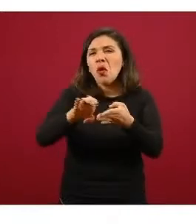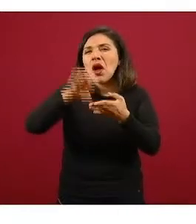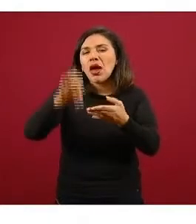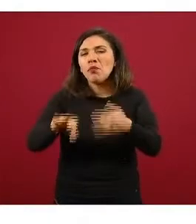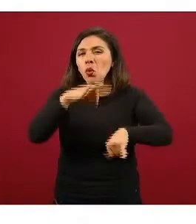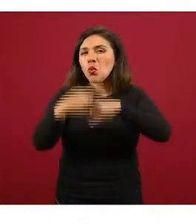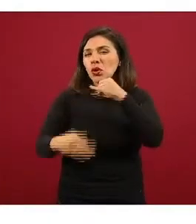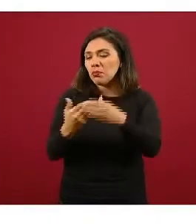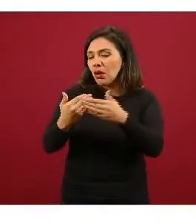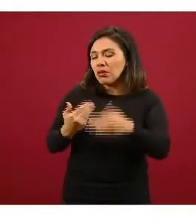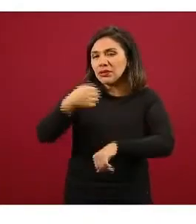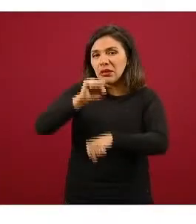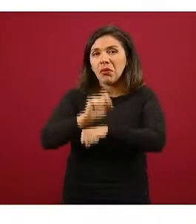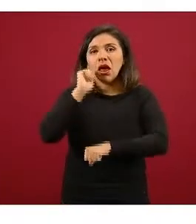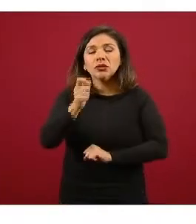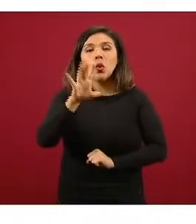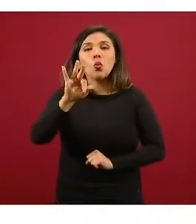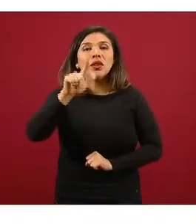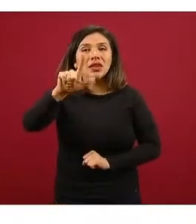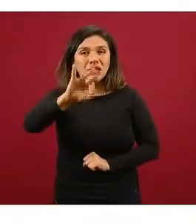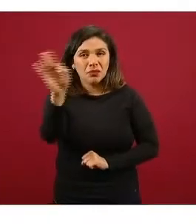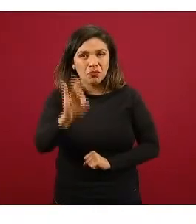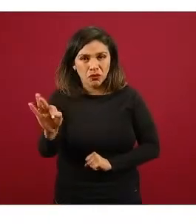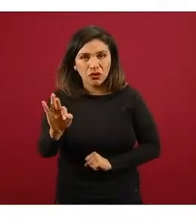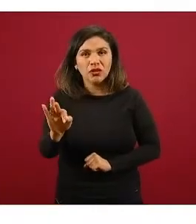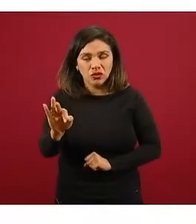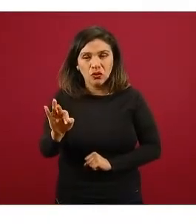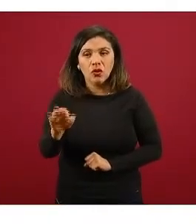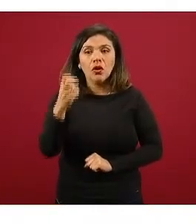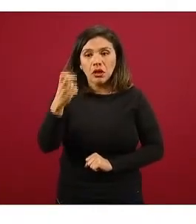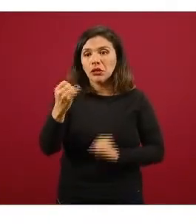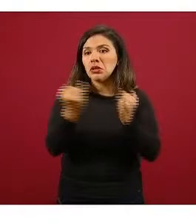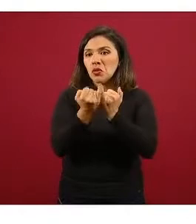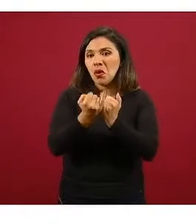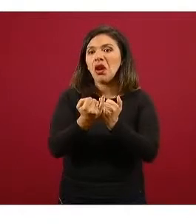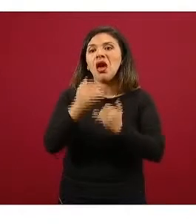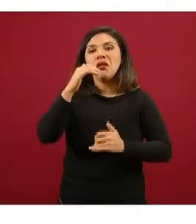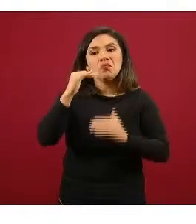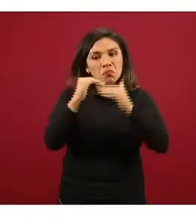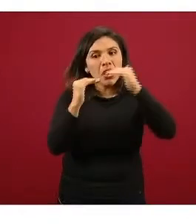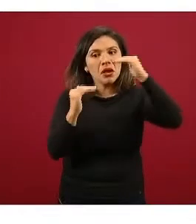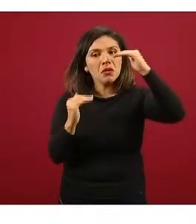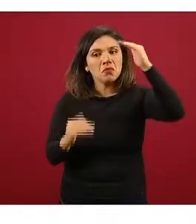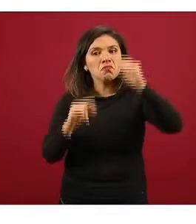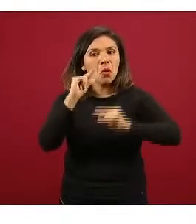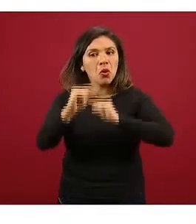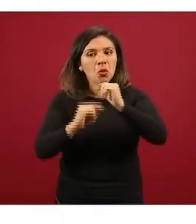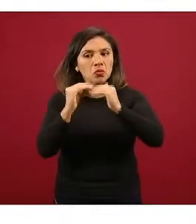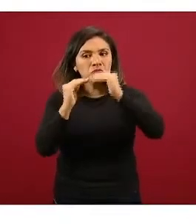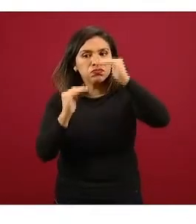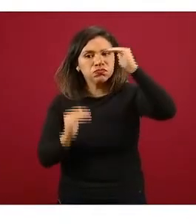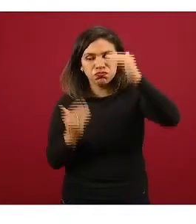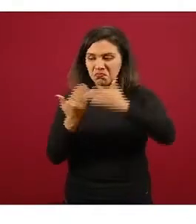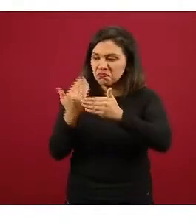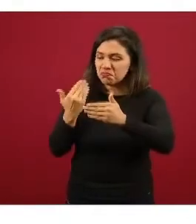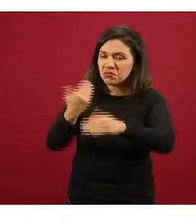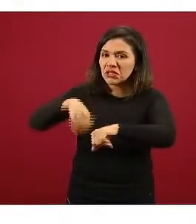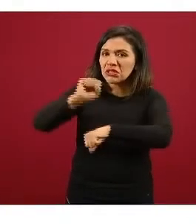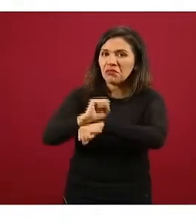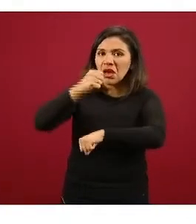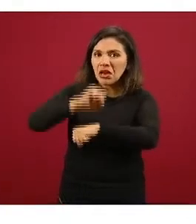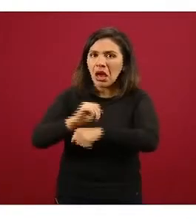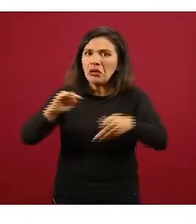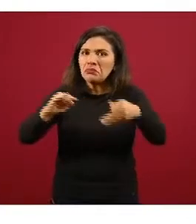última semana es del 47%, y este también ha venido disminuyendo en las últimas semanas de